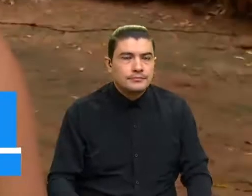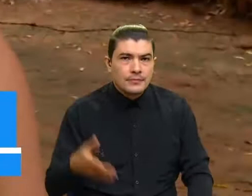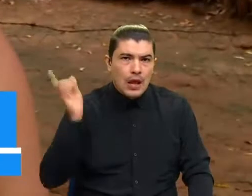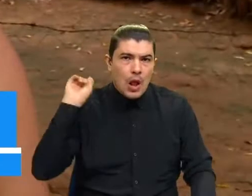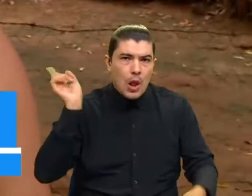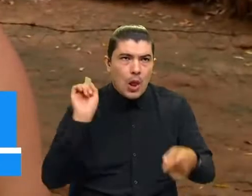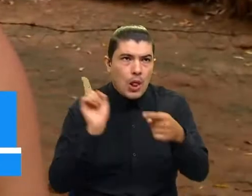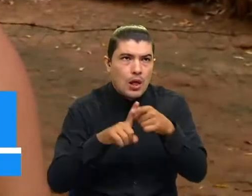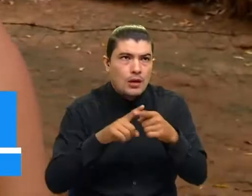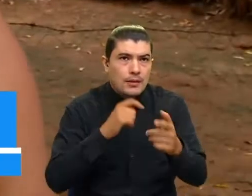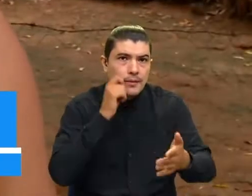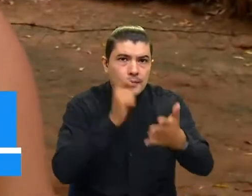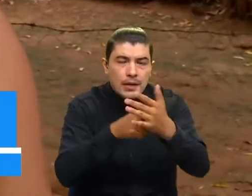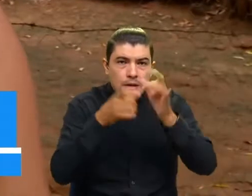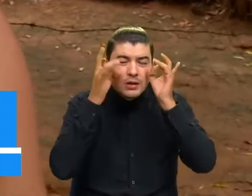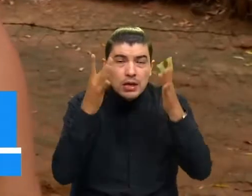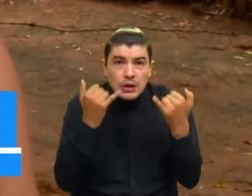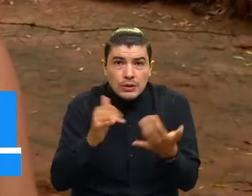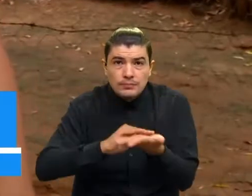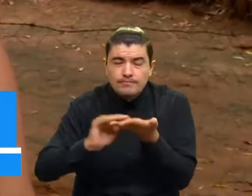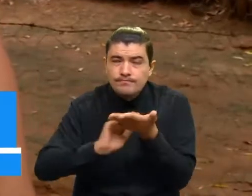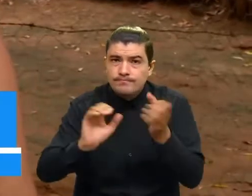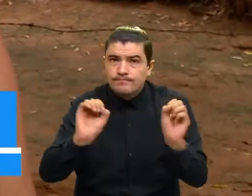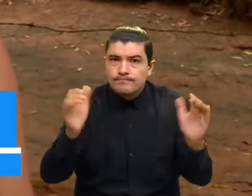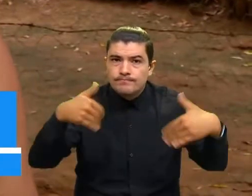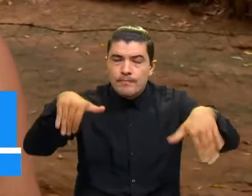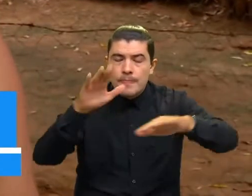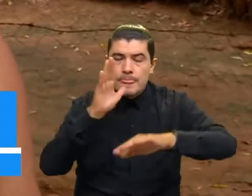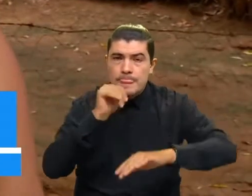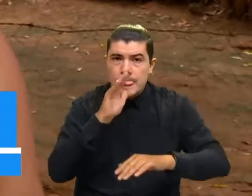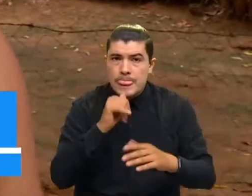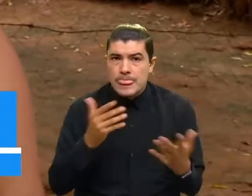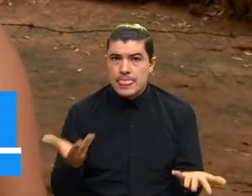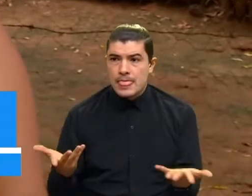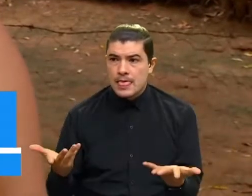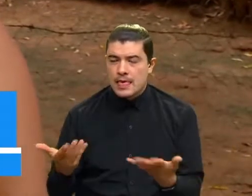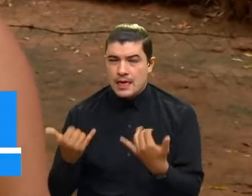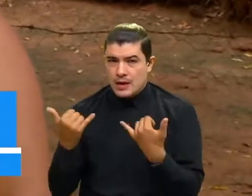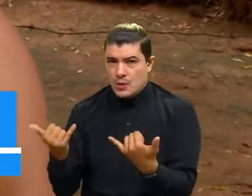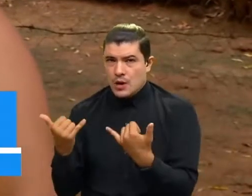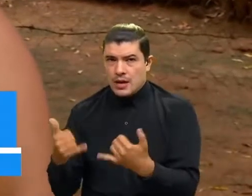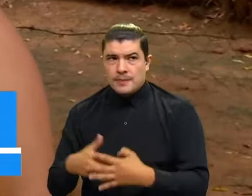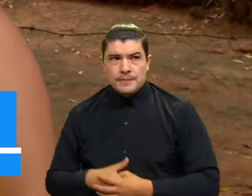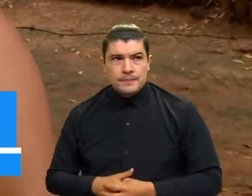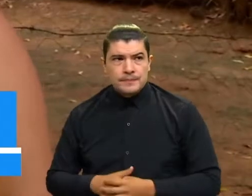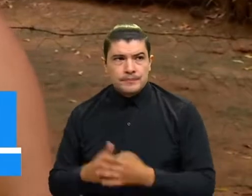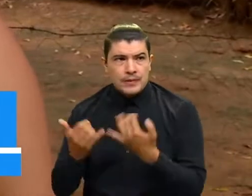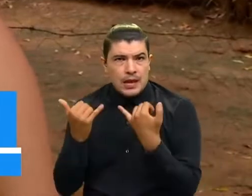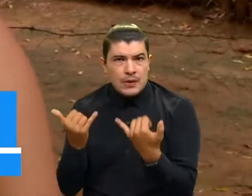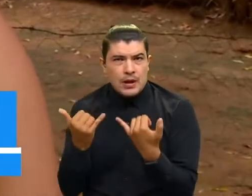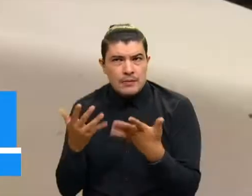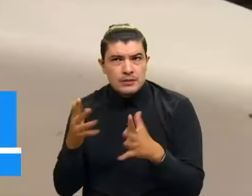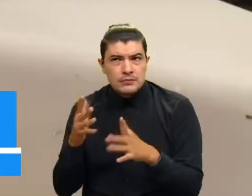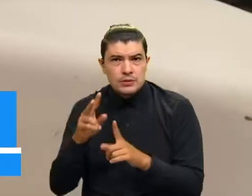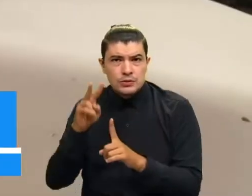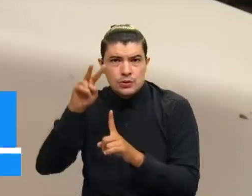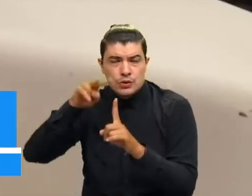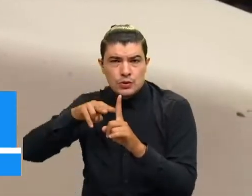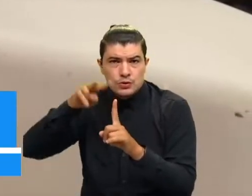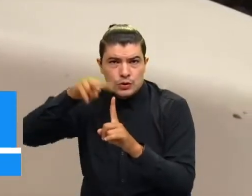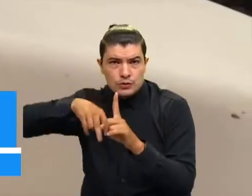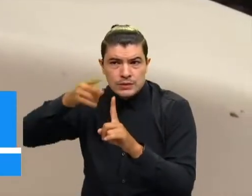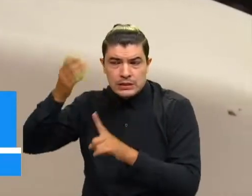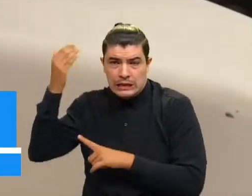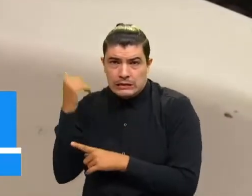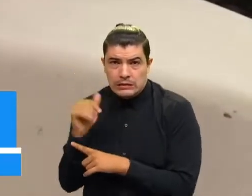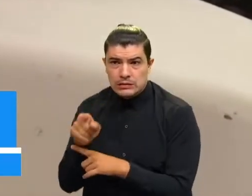monto más grande y está la hora y no han solucionado nada. Probablemente ahorita tenemos ya 2 meses y algo que nos cortaron el